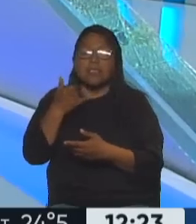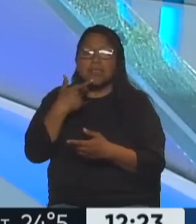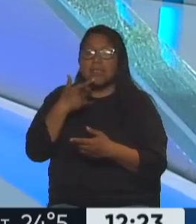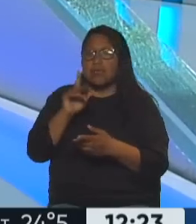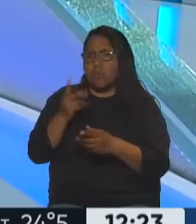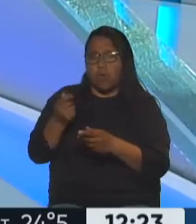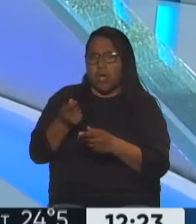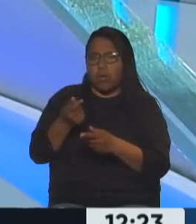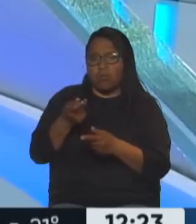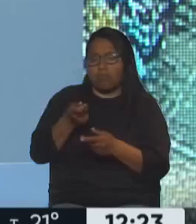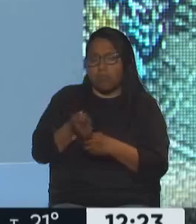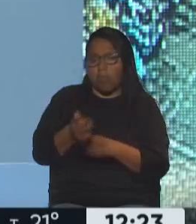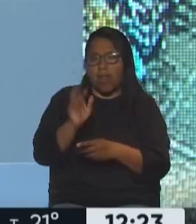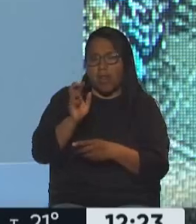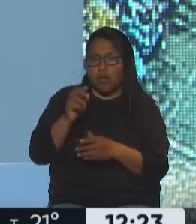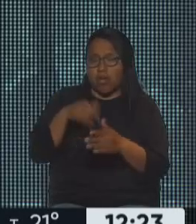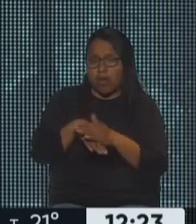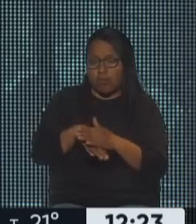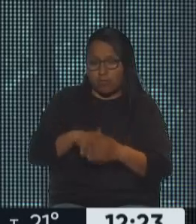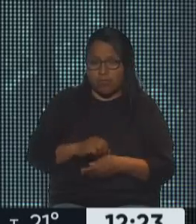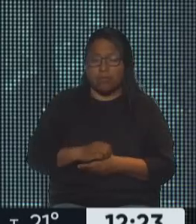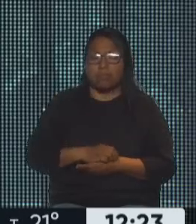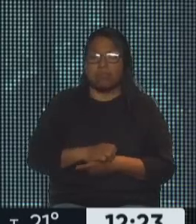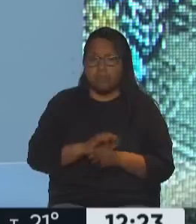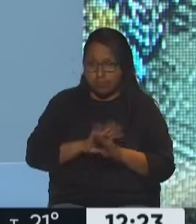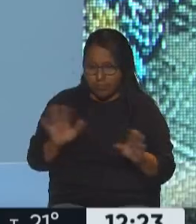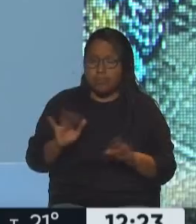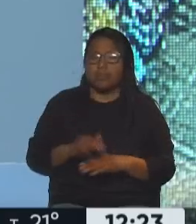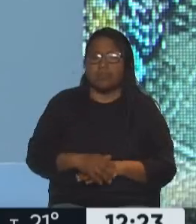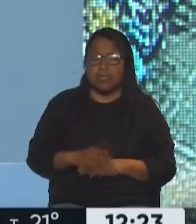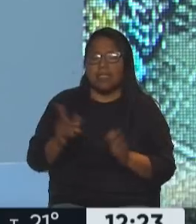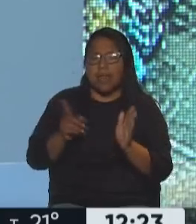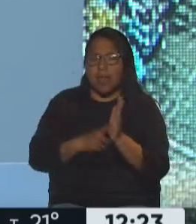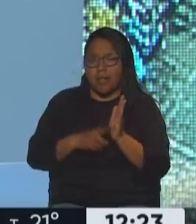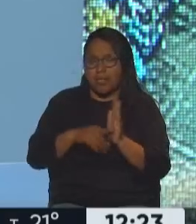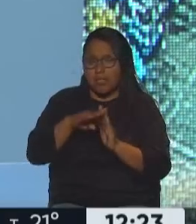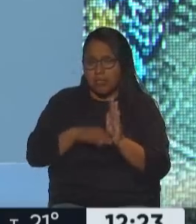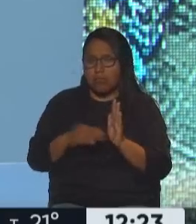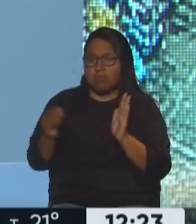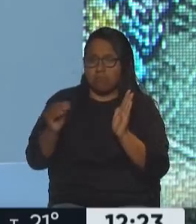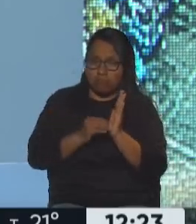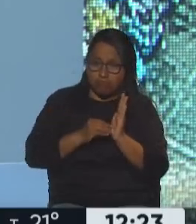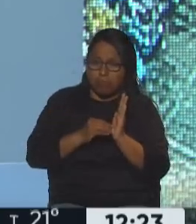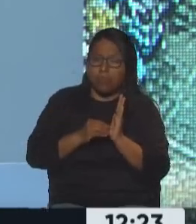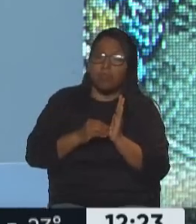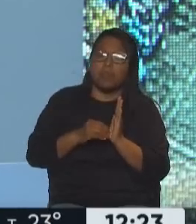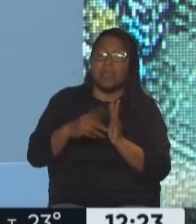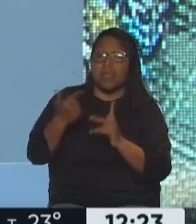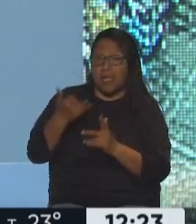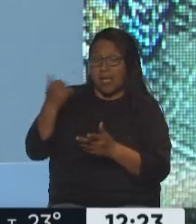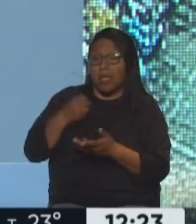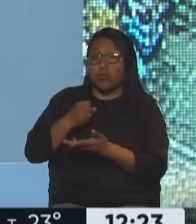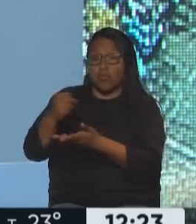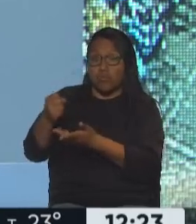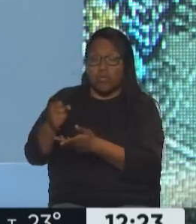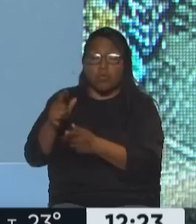comprar el dólar ahorro. Exactamente. Se Ya agrega, está, es un hecho. Se agrega a las restricciones el tema de que quienes reciban subsidio no